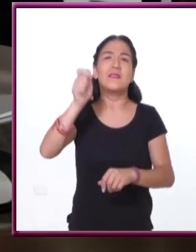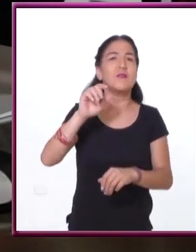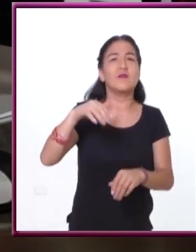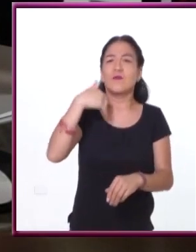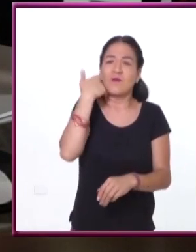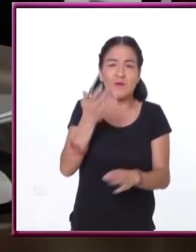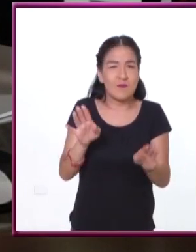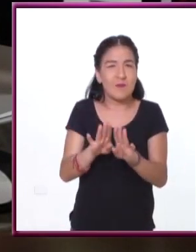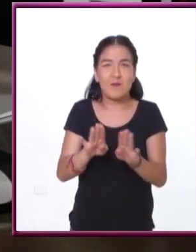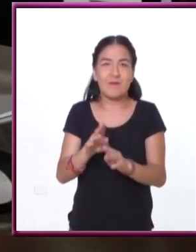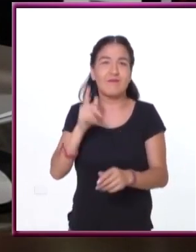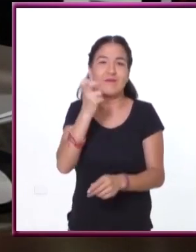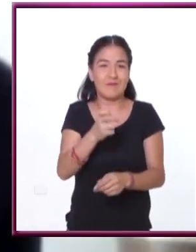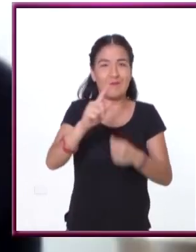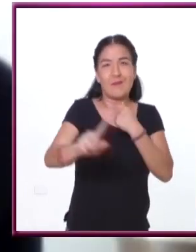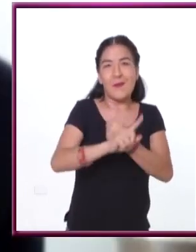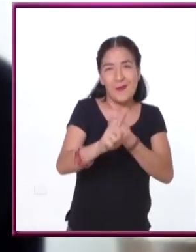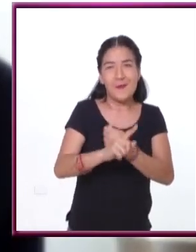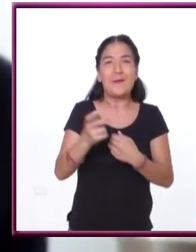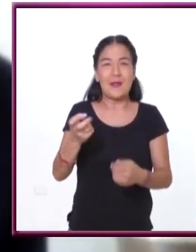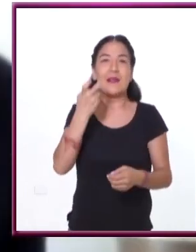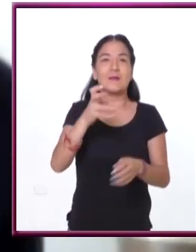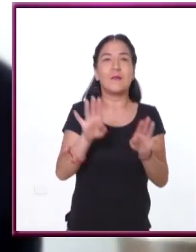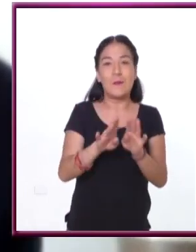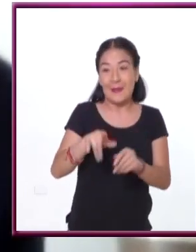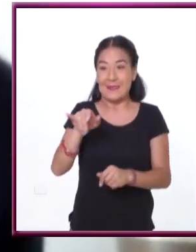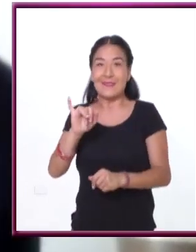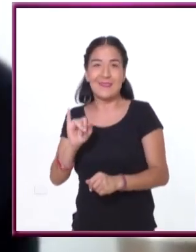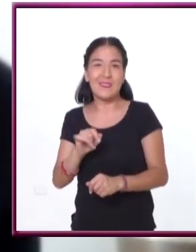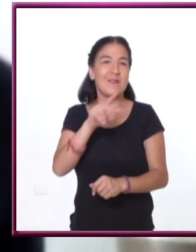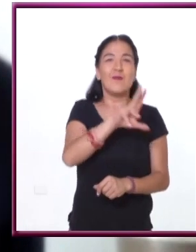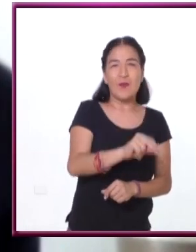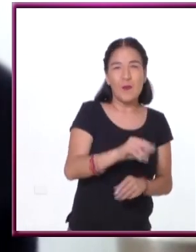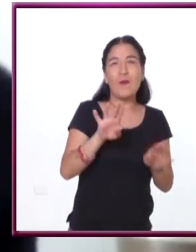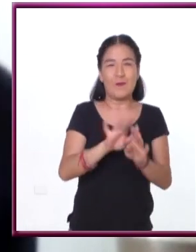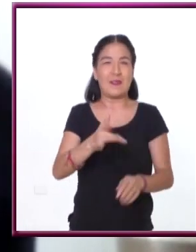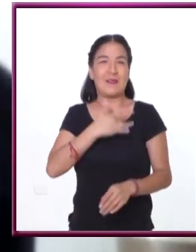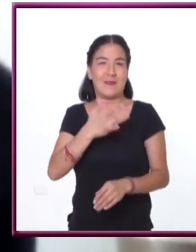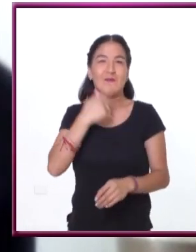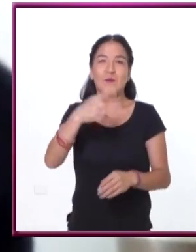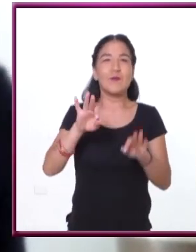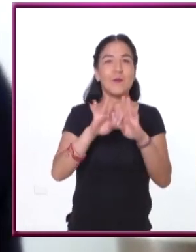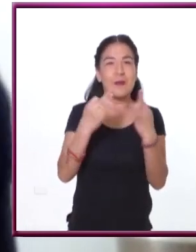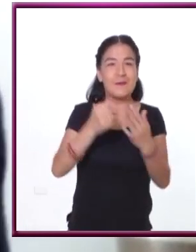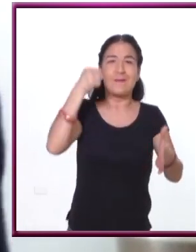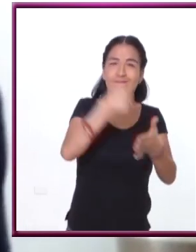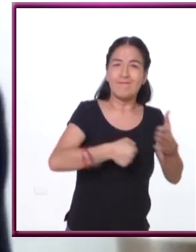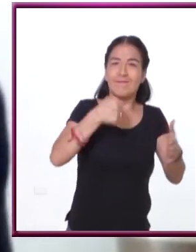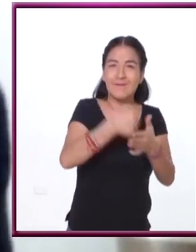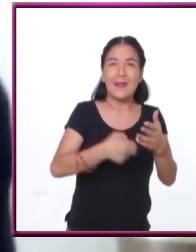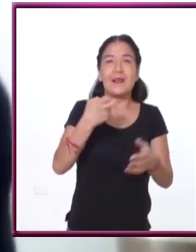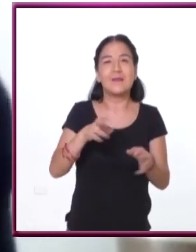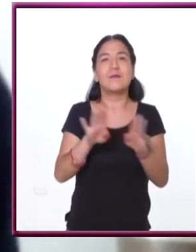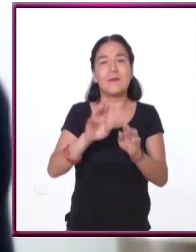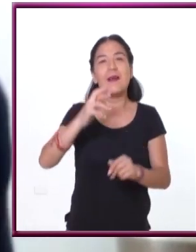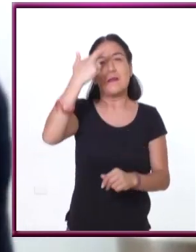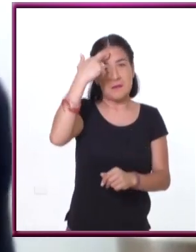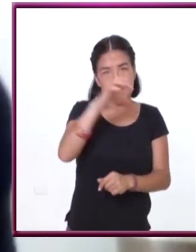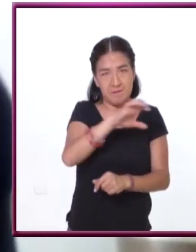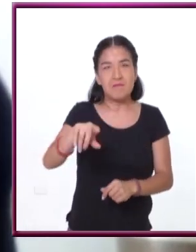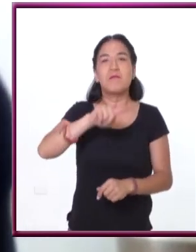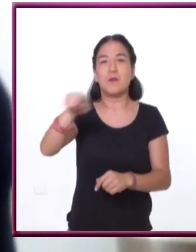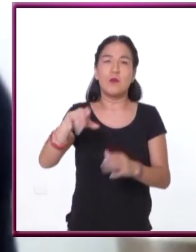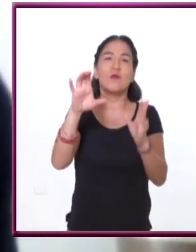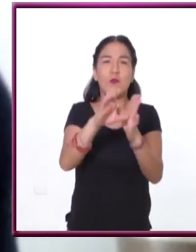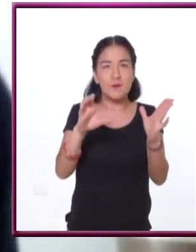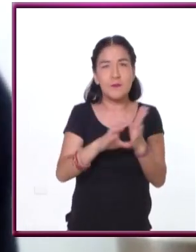suceda tal o cual acontecimiento, o queremos que esto sí suceda, y entonces es una forma de presión social legítima, desde luego, reconocida por